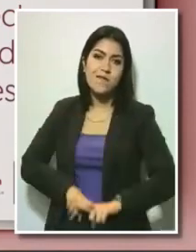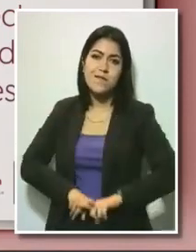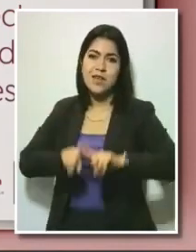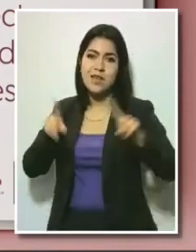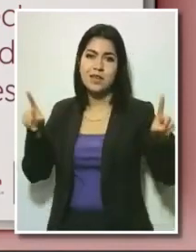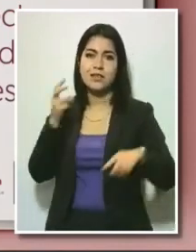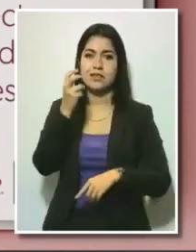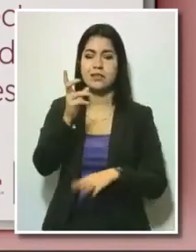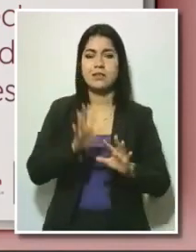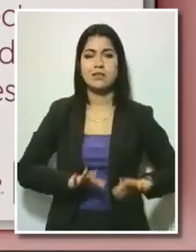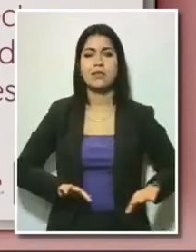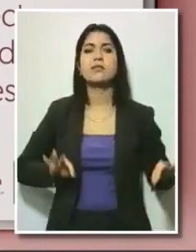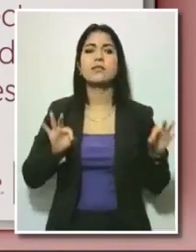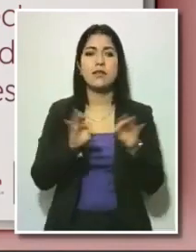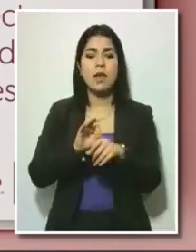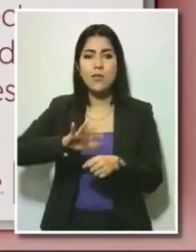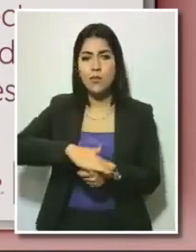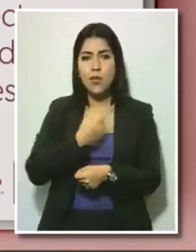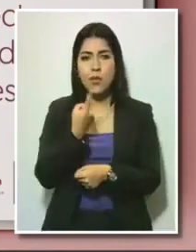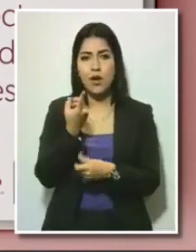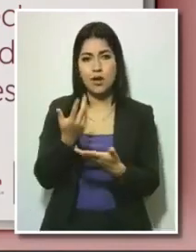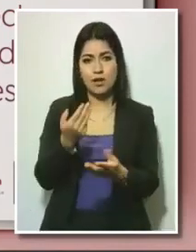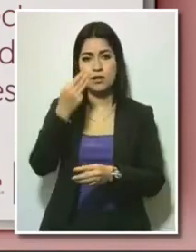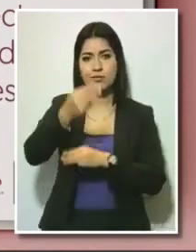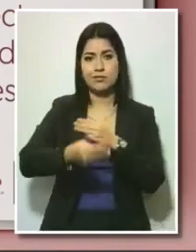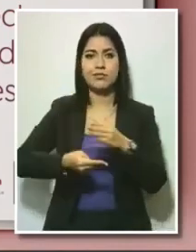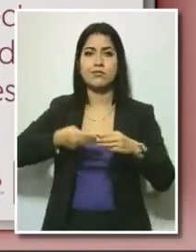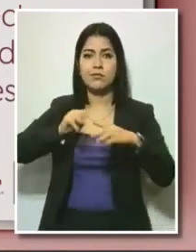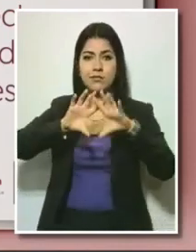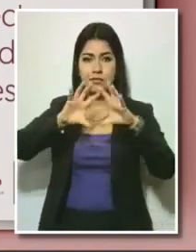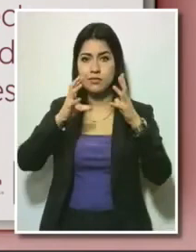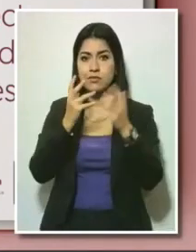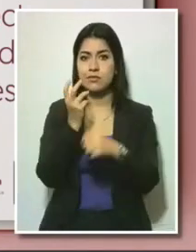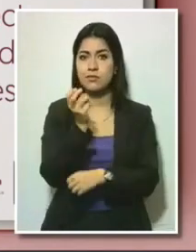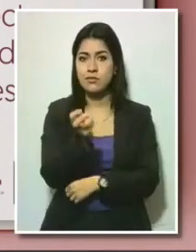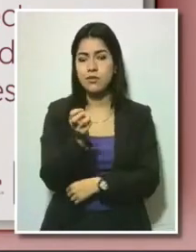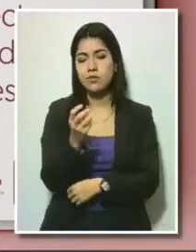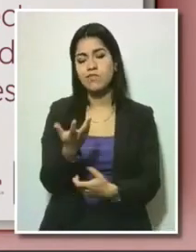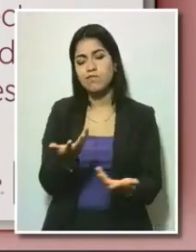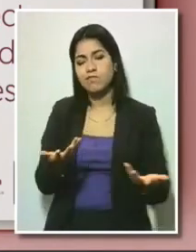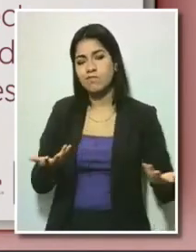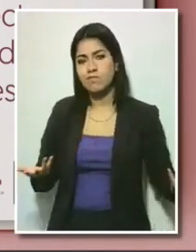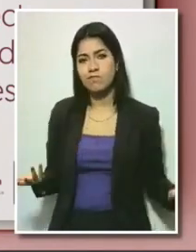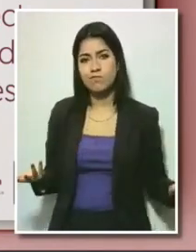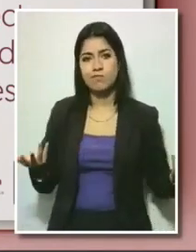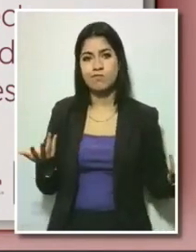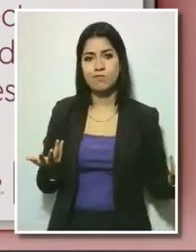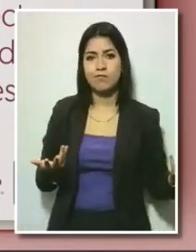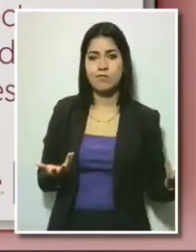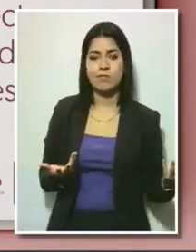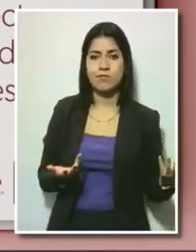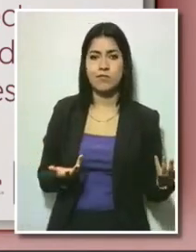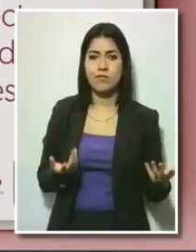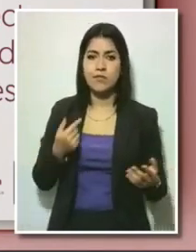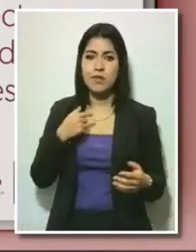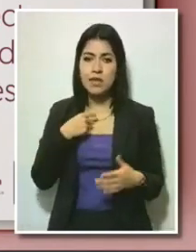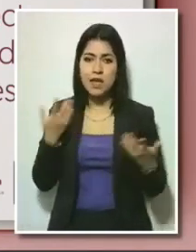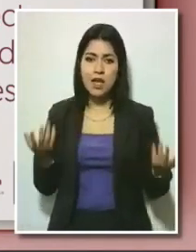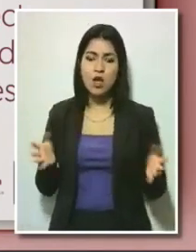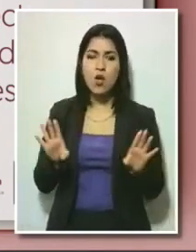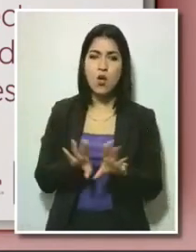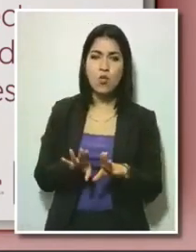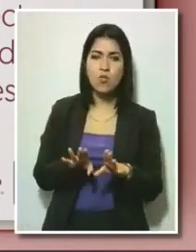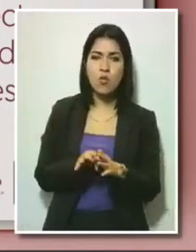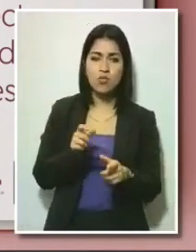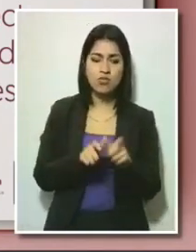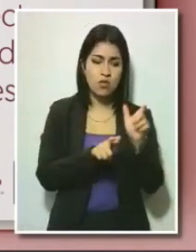es muy importante porque el mundo se ha valorizado mucho el individualismo y